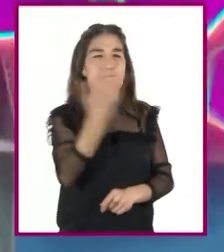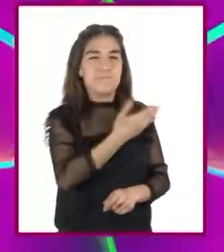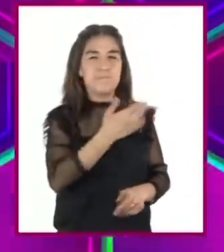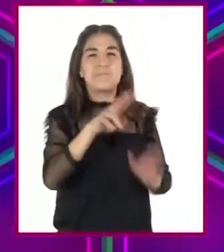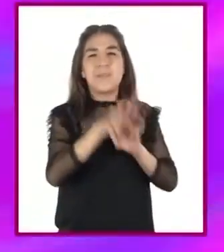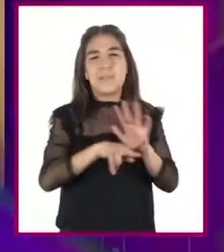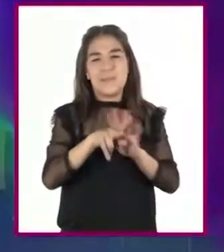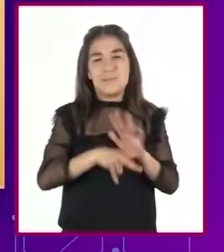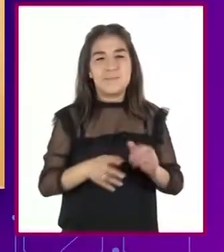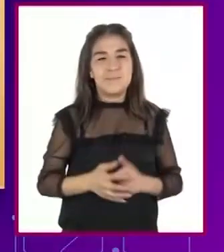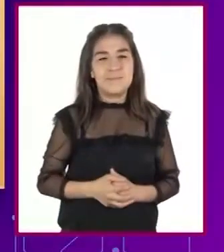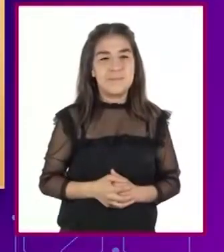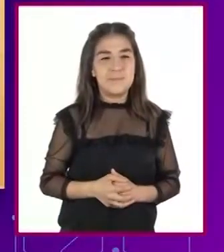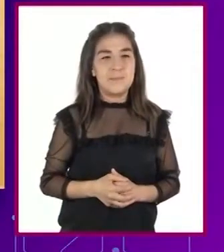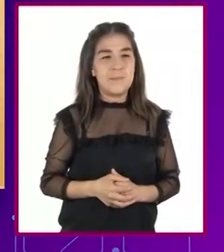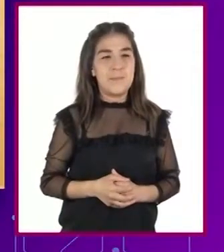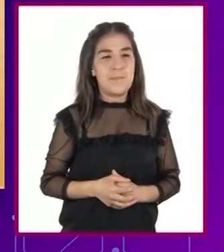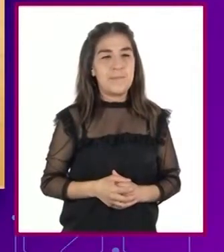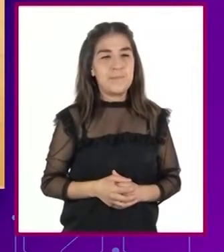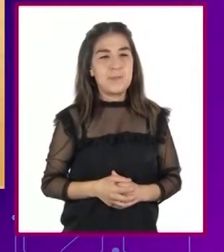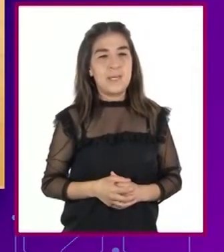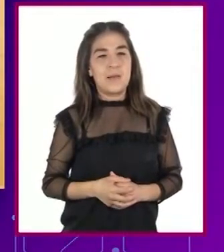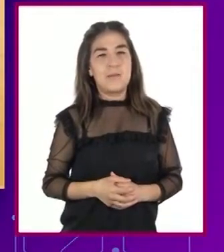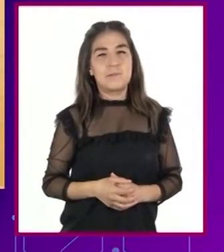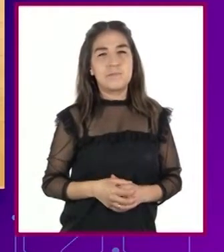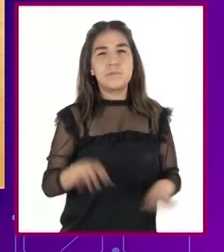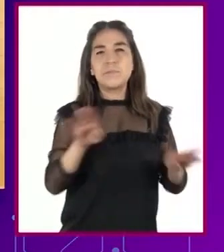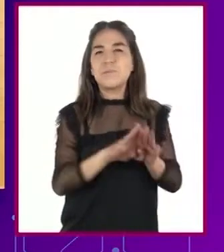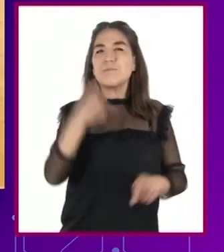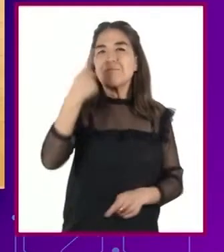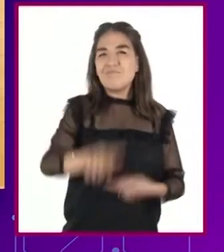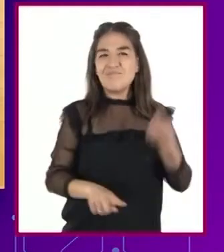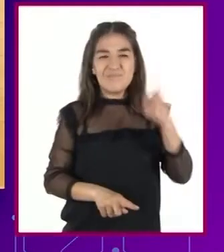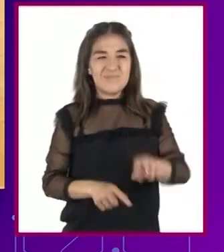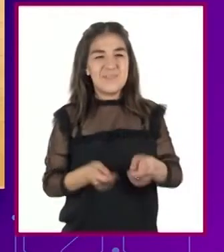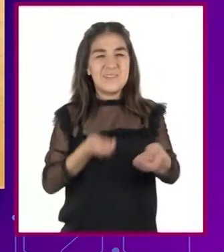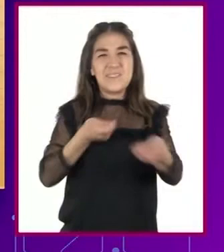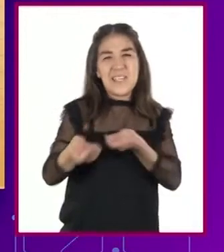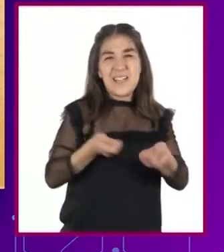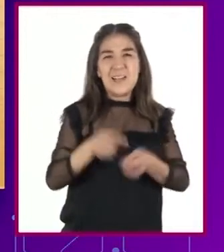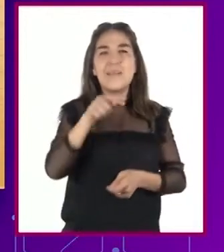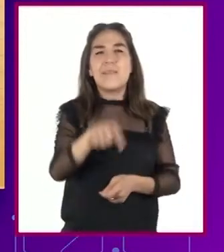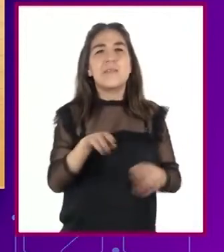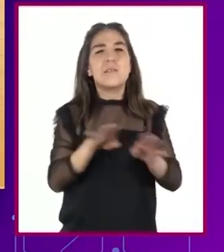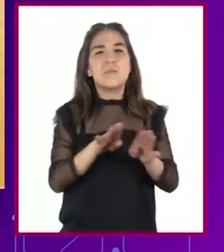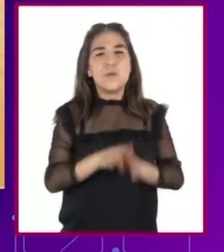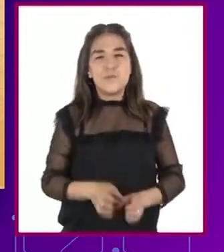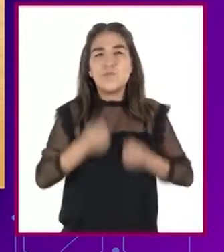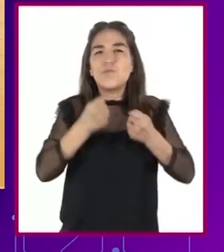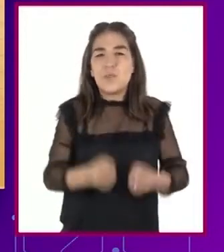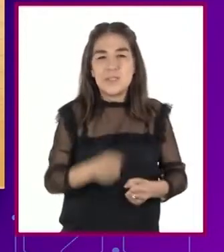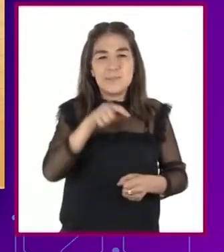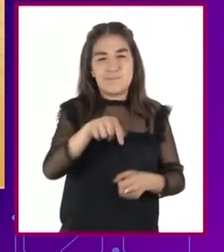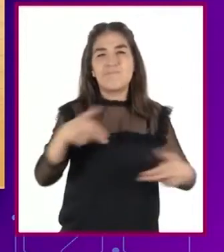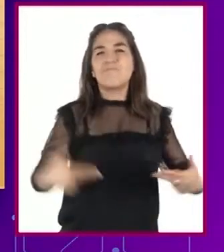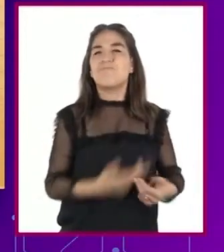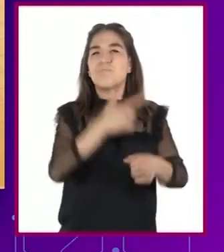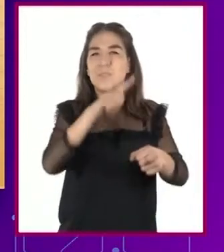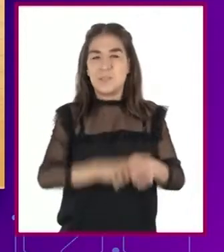video. El dominio de una nación sobre otras por medio de la fuerza se justificó a través del